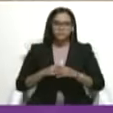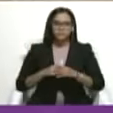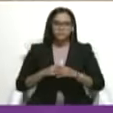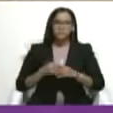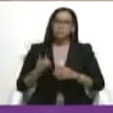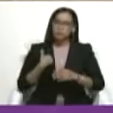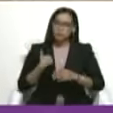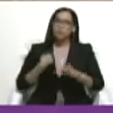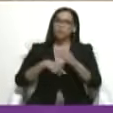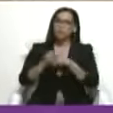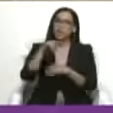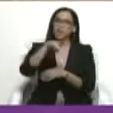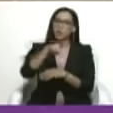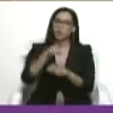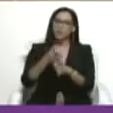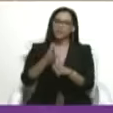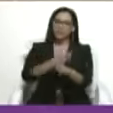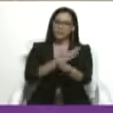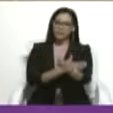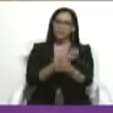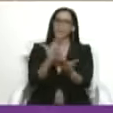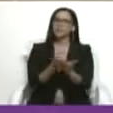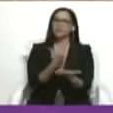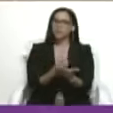Yo fui el lunes antepasado a Maturín